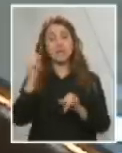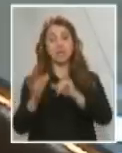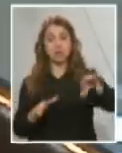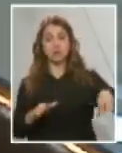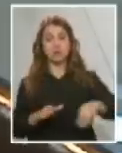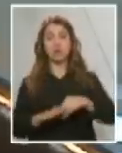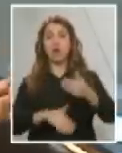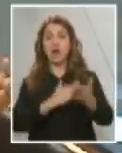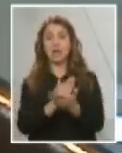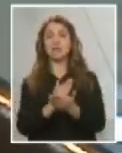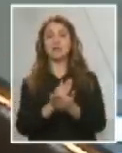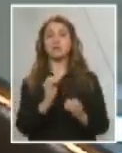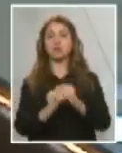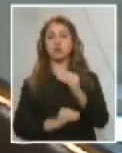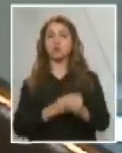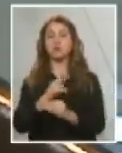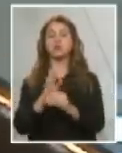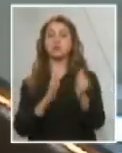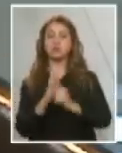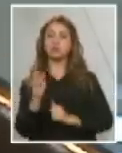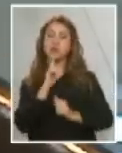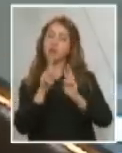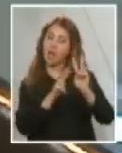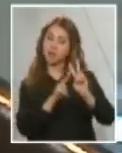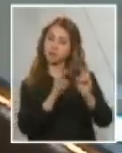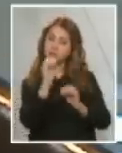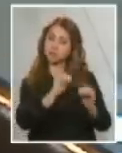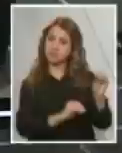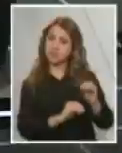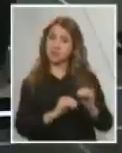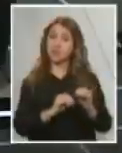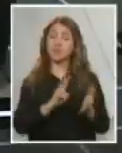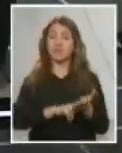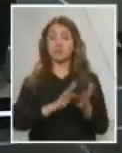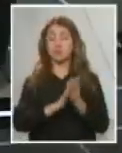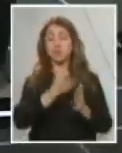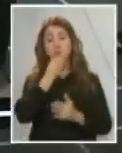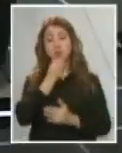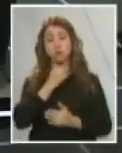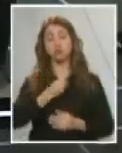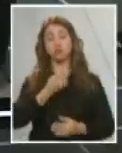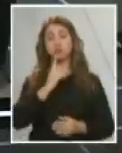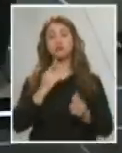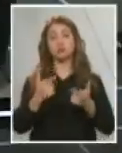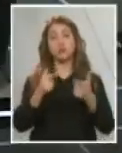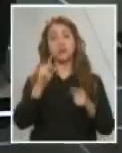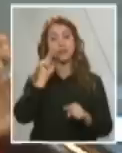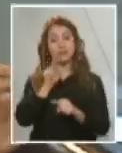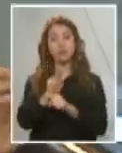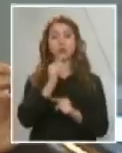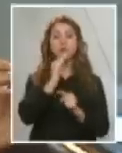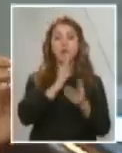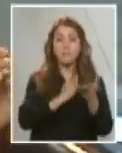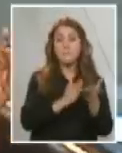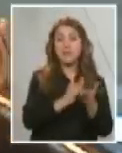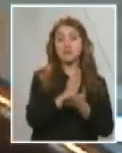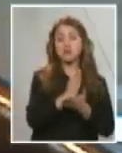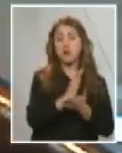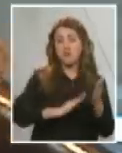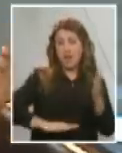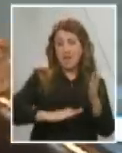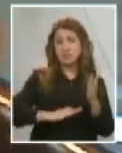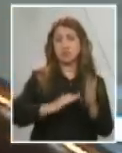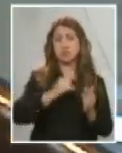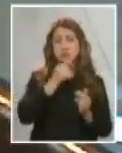la producción de su órtesis. Entonces de verdad que es precioso. Yo tuve la suerte de verlo desde que partió.